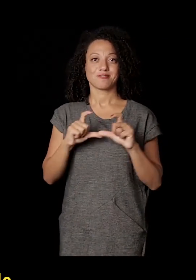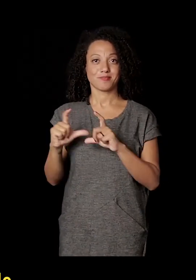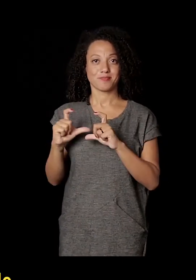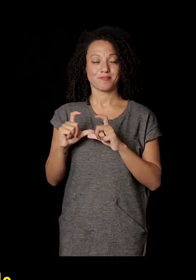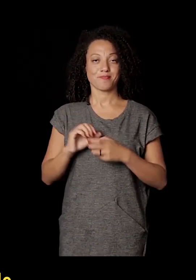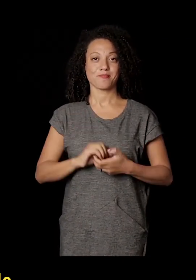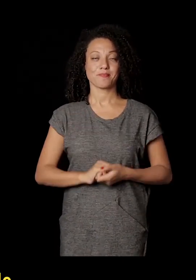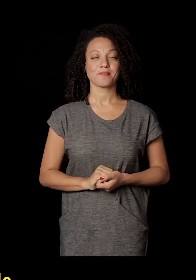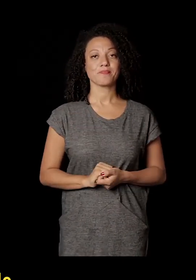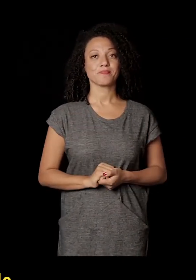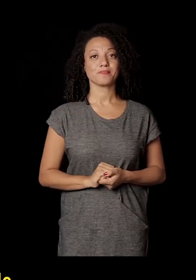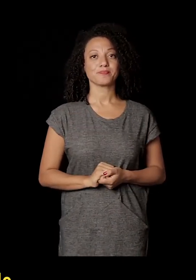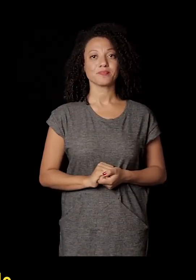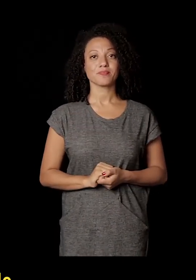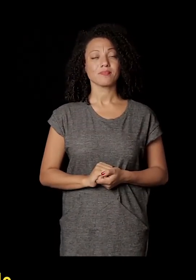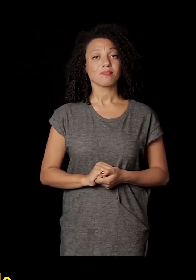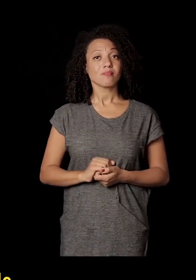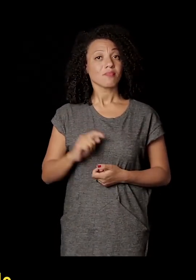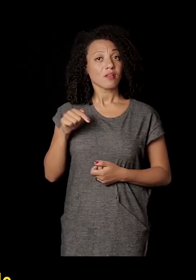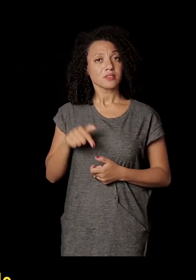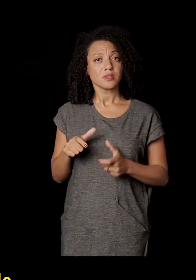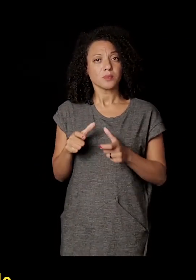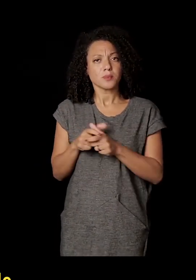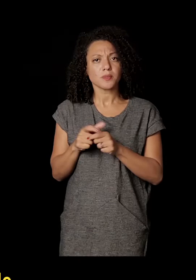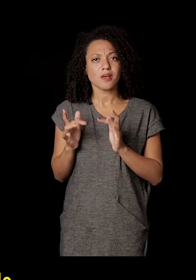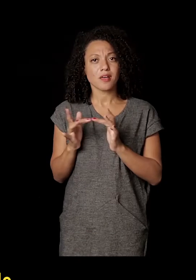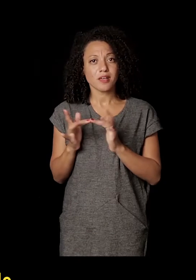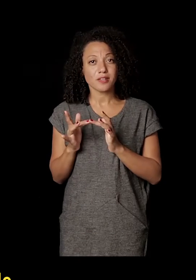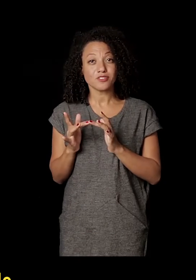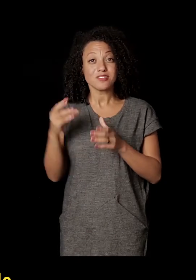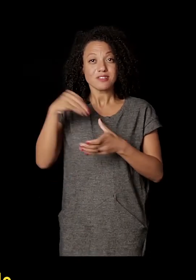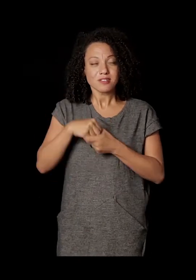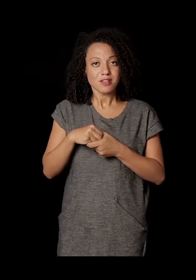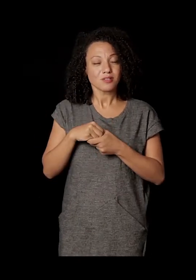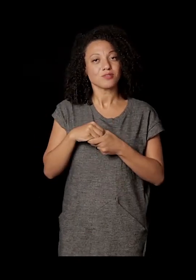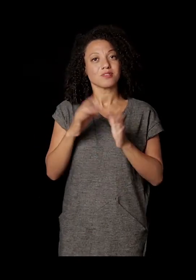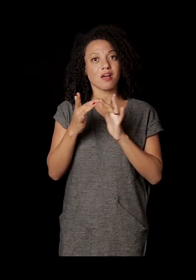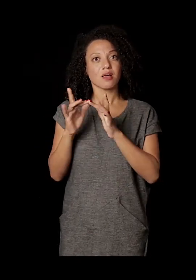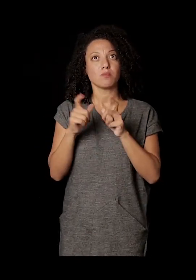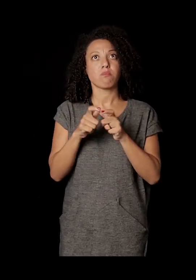Esta es una pequeña red que pertenece a una gran red.